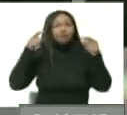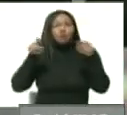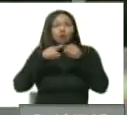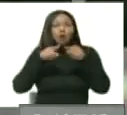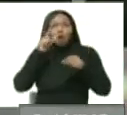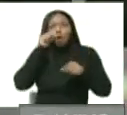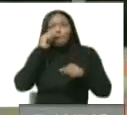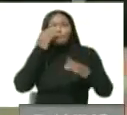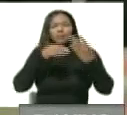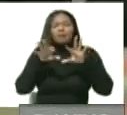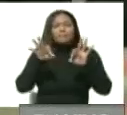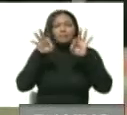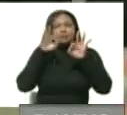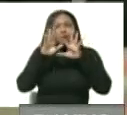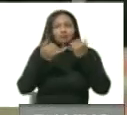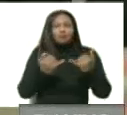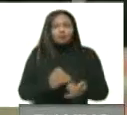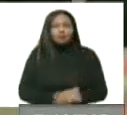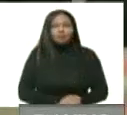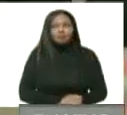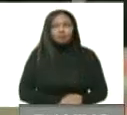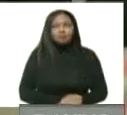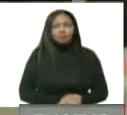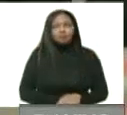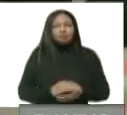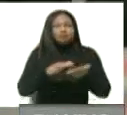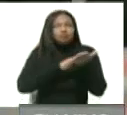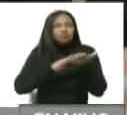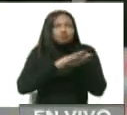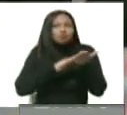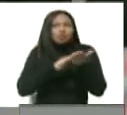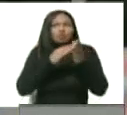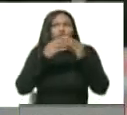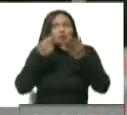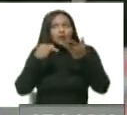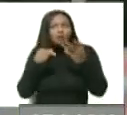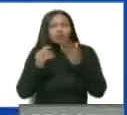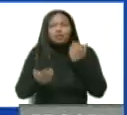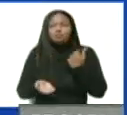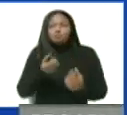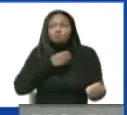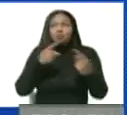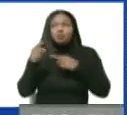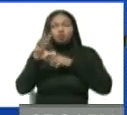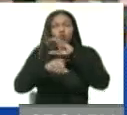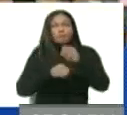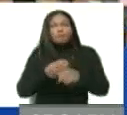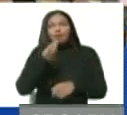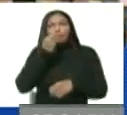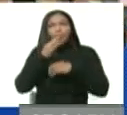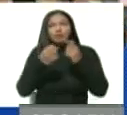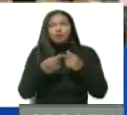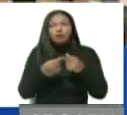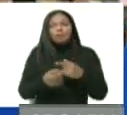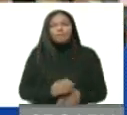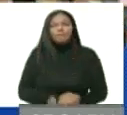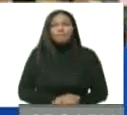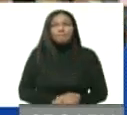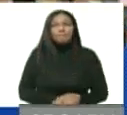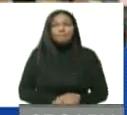y enviado especial para resolver los asuntos de importación y compra de alimentos, medicinas y